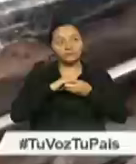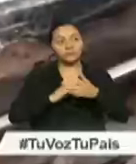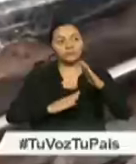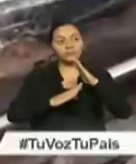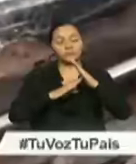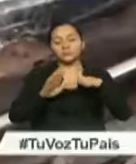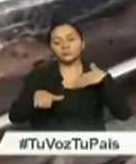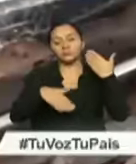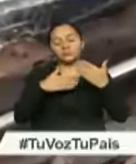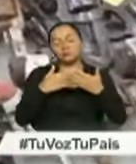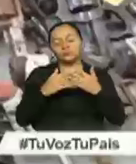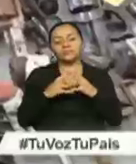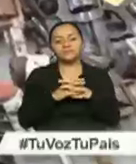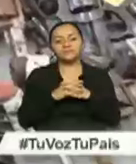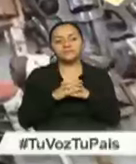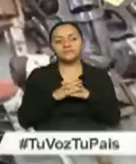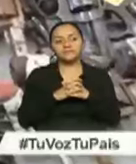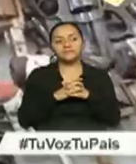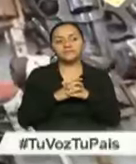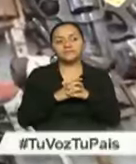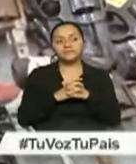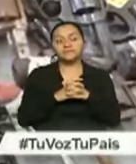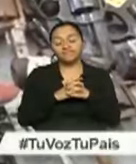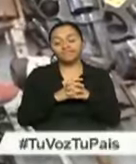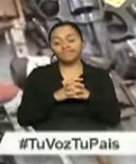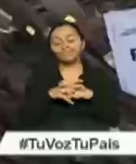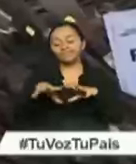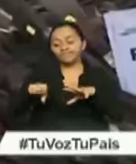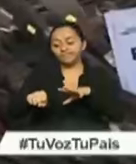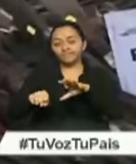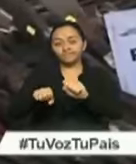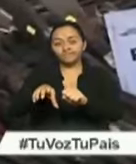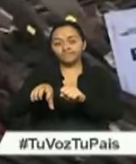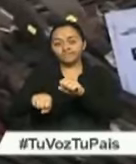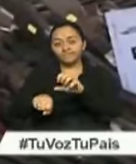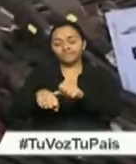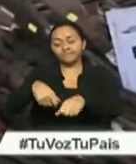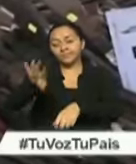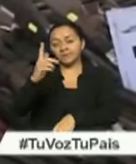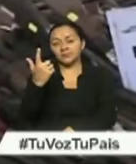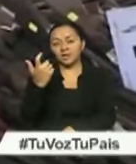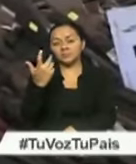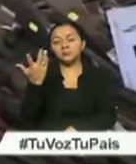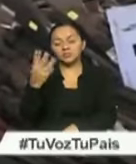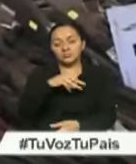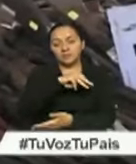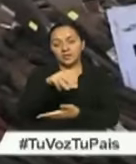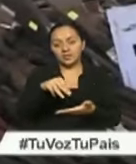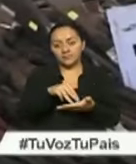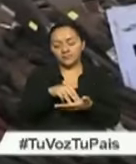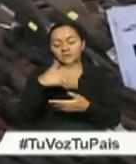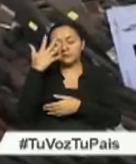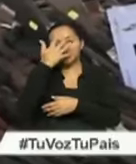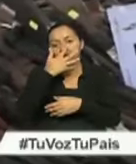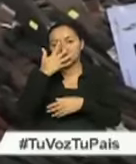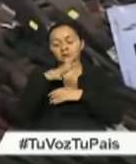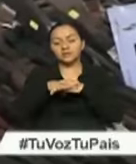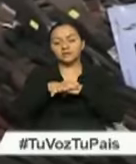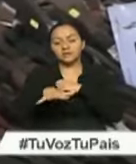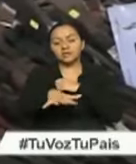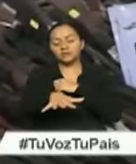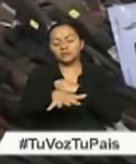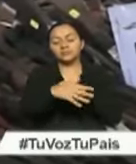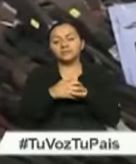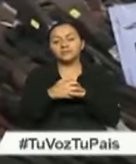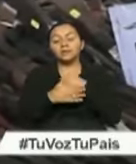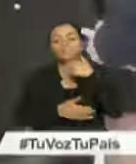para todos y para todos. Las zonas en las que se incautó mayor cantidad de armamento son Manabí, Esmeraldas y Los Ríos. Para